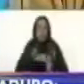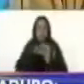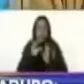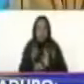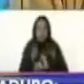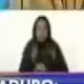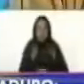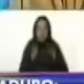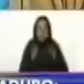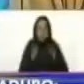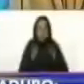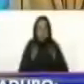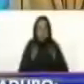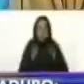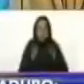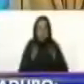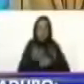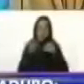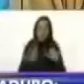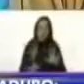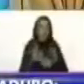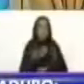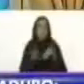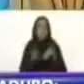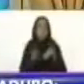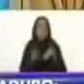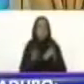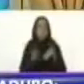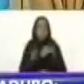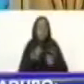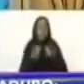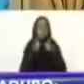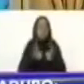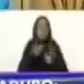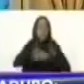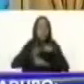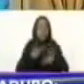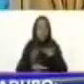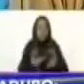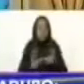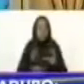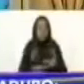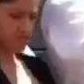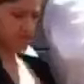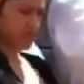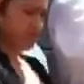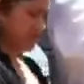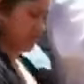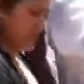Constituyente. Ya en Chile ha arrancado un proceso popular constituyente.